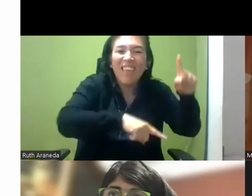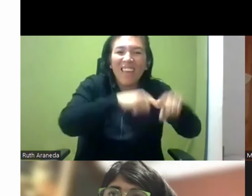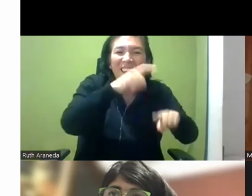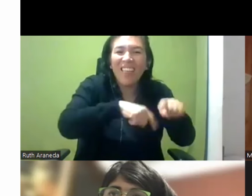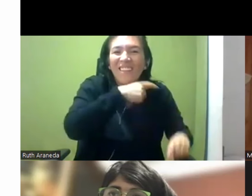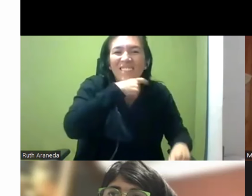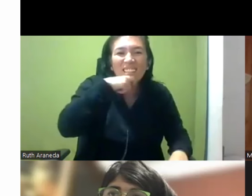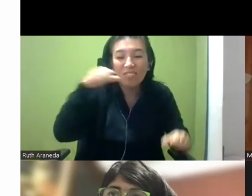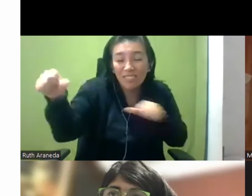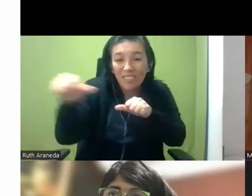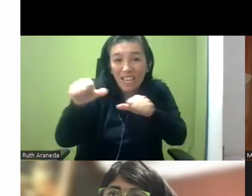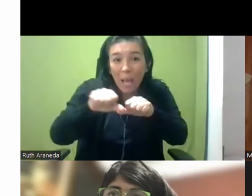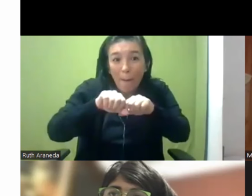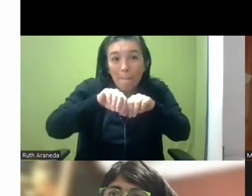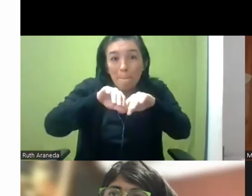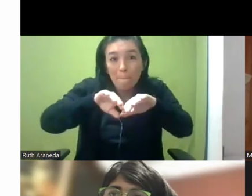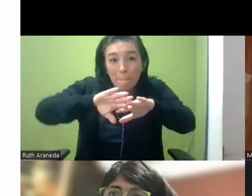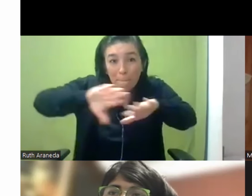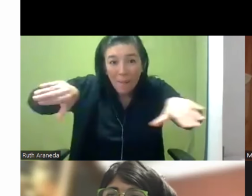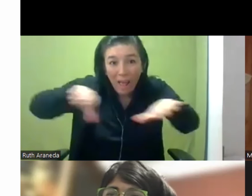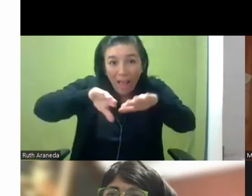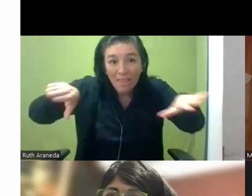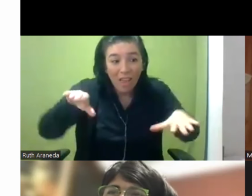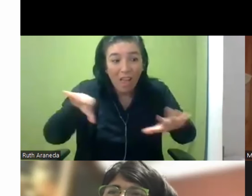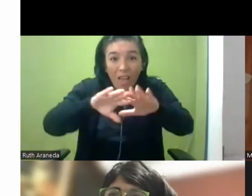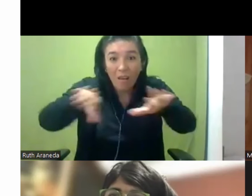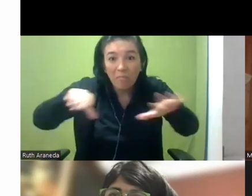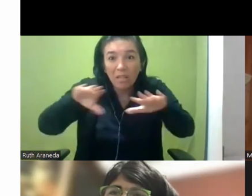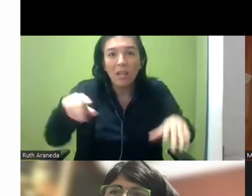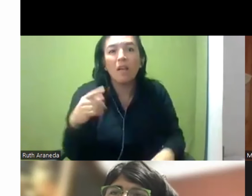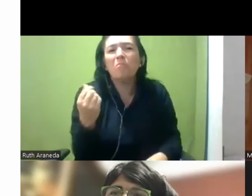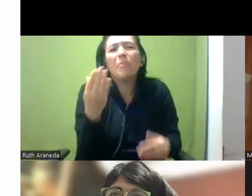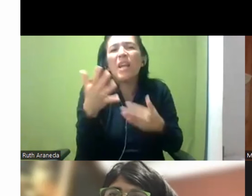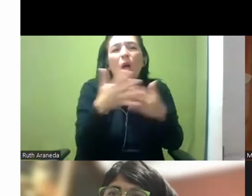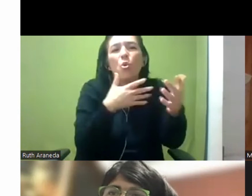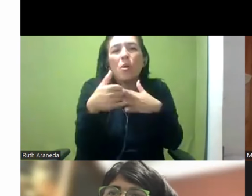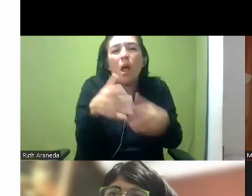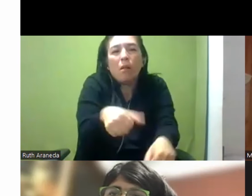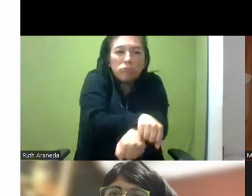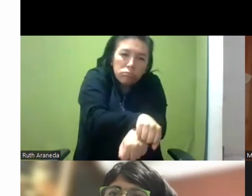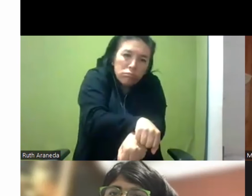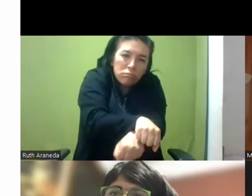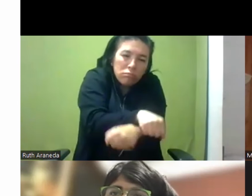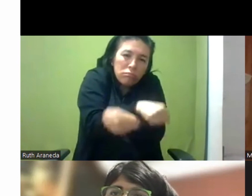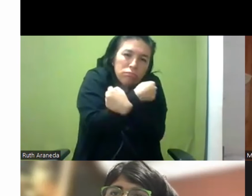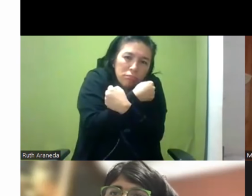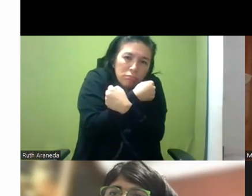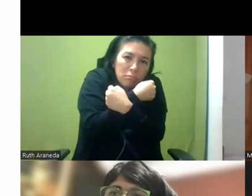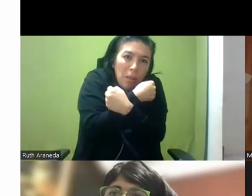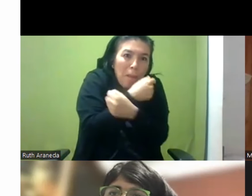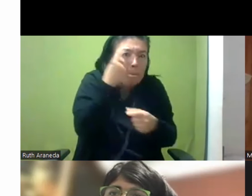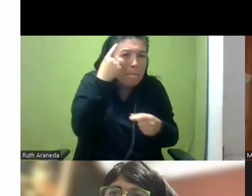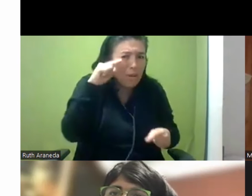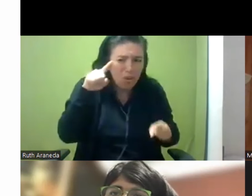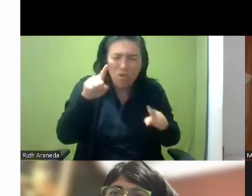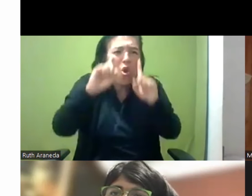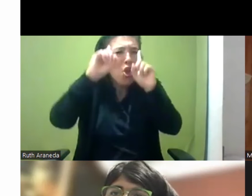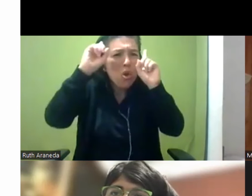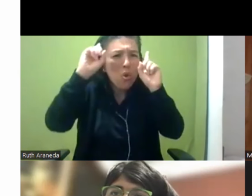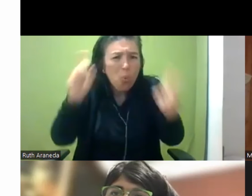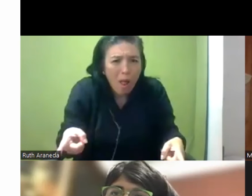costero, se habría momificado naturalmente el cuerpo. Y aún así se dieron,